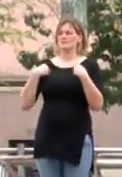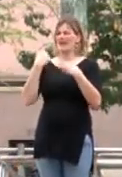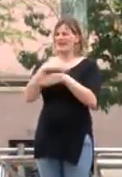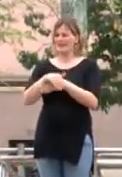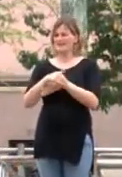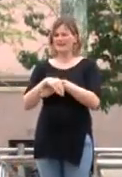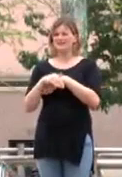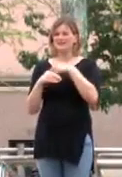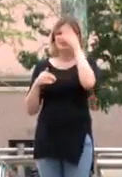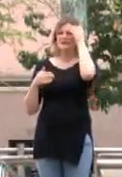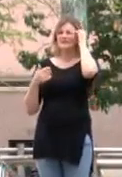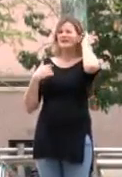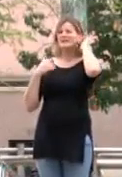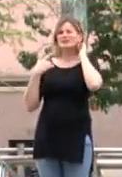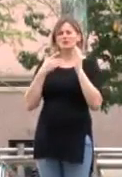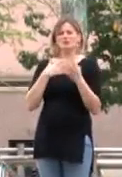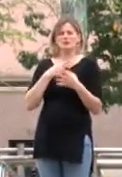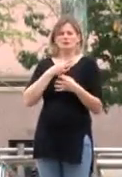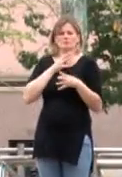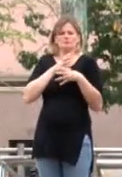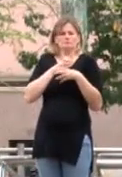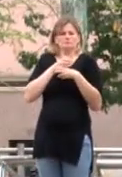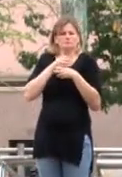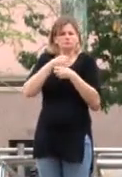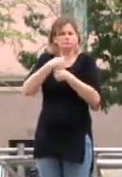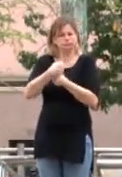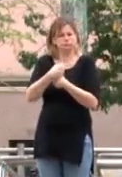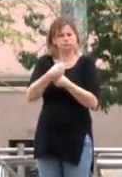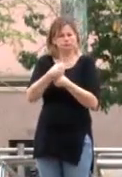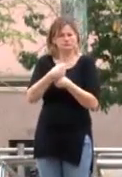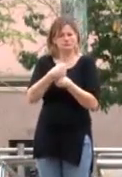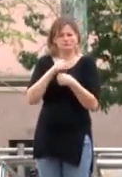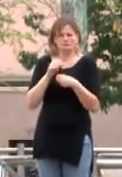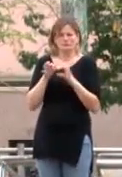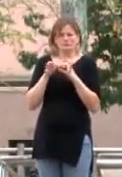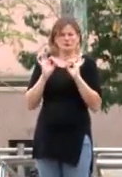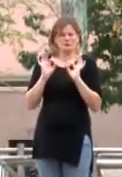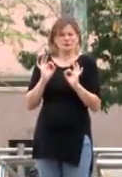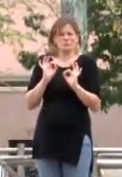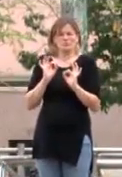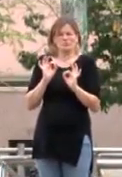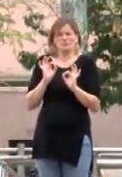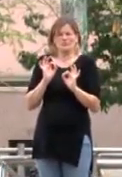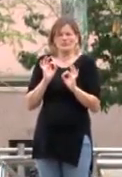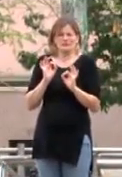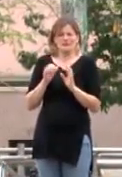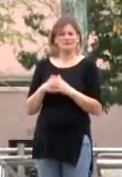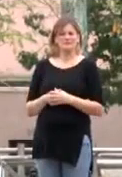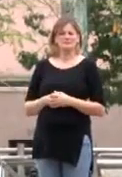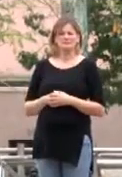teníamos el fin de mes agarradas a una patata, a la que quedaba.